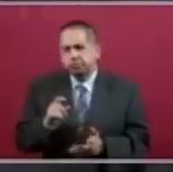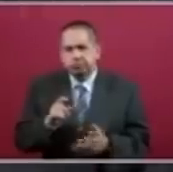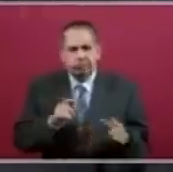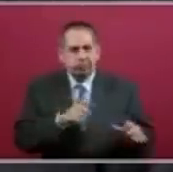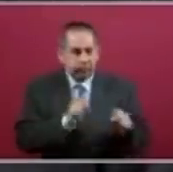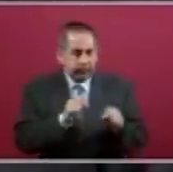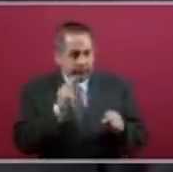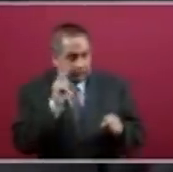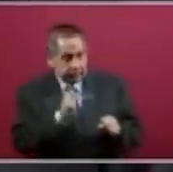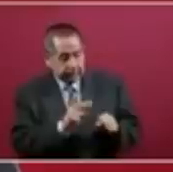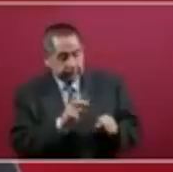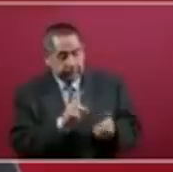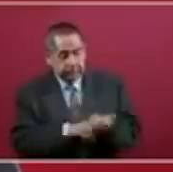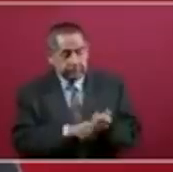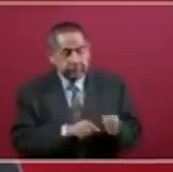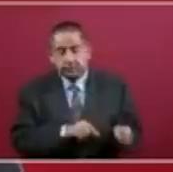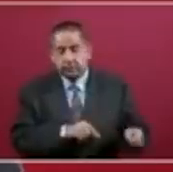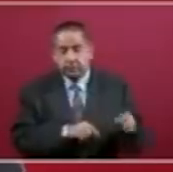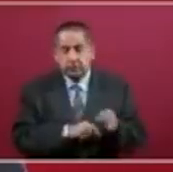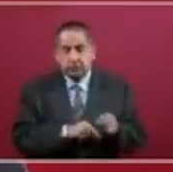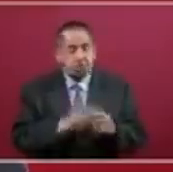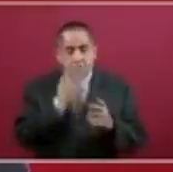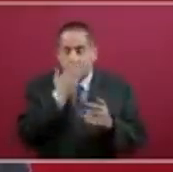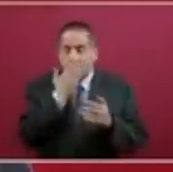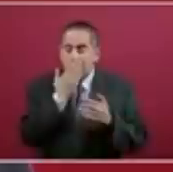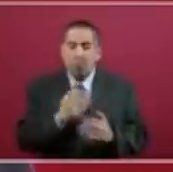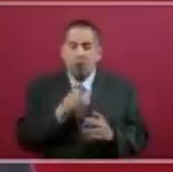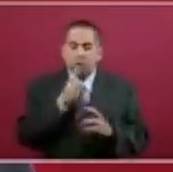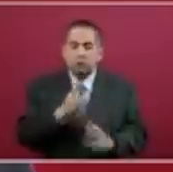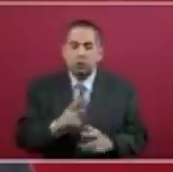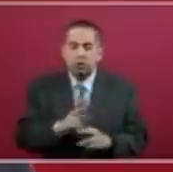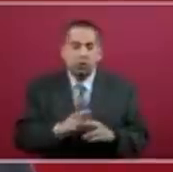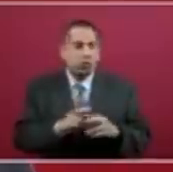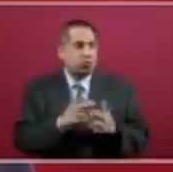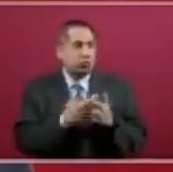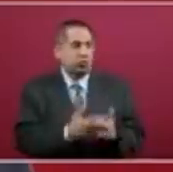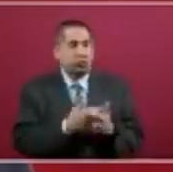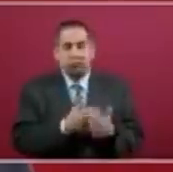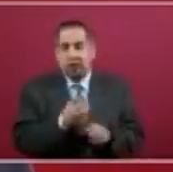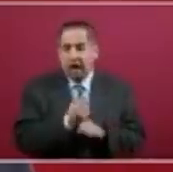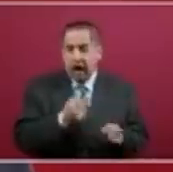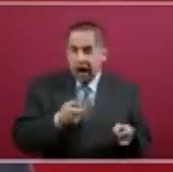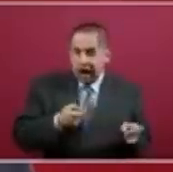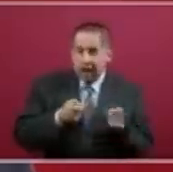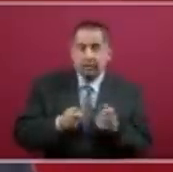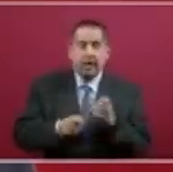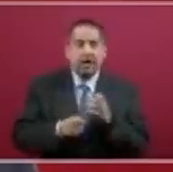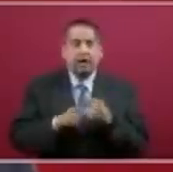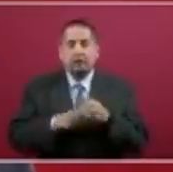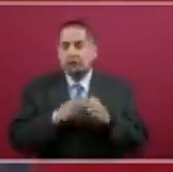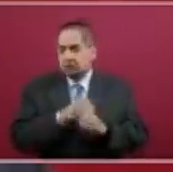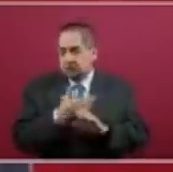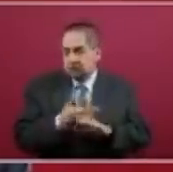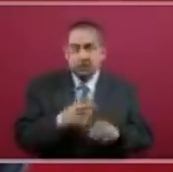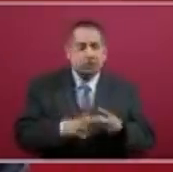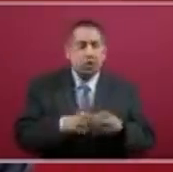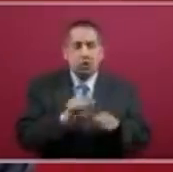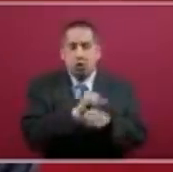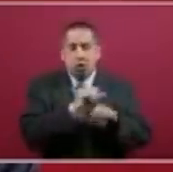obtuvieron buenos resultados, decomisos de armas, de vehículos, a